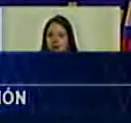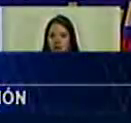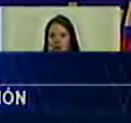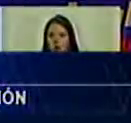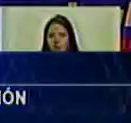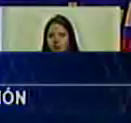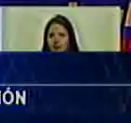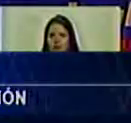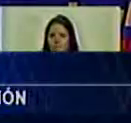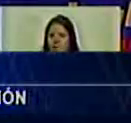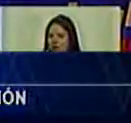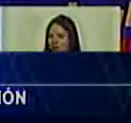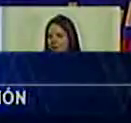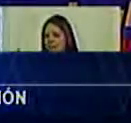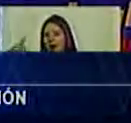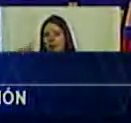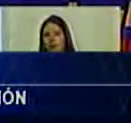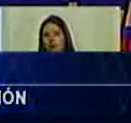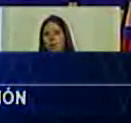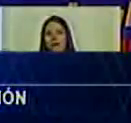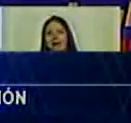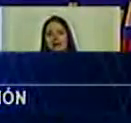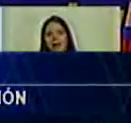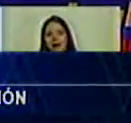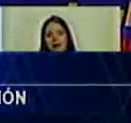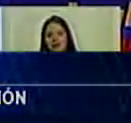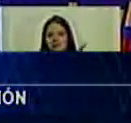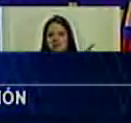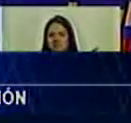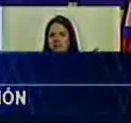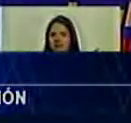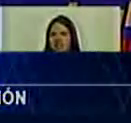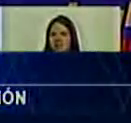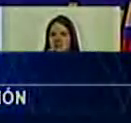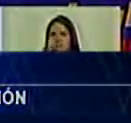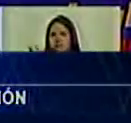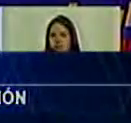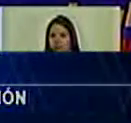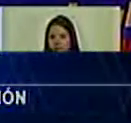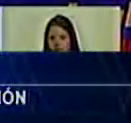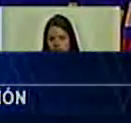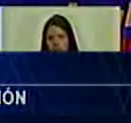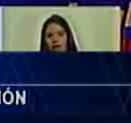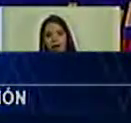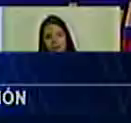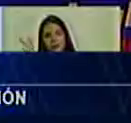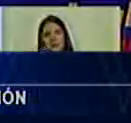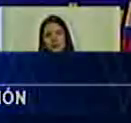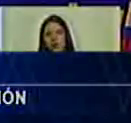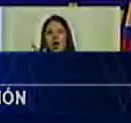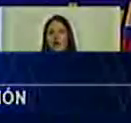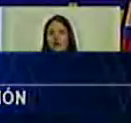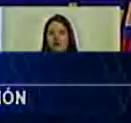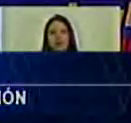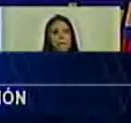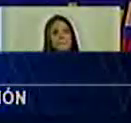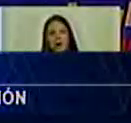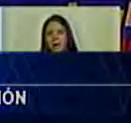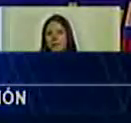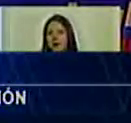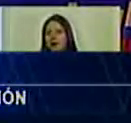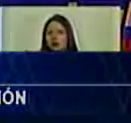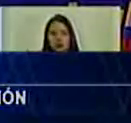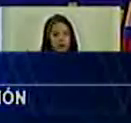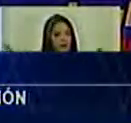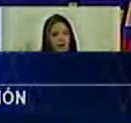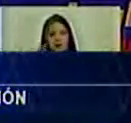Norteamérica. En Venezuela, para elegir alcaldesas y alcaldes, vota más gente, vota el doble de la gente que